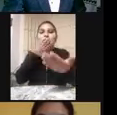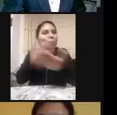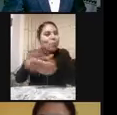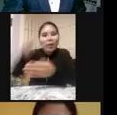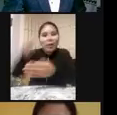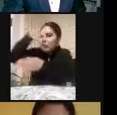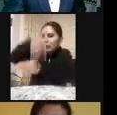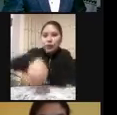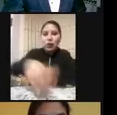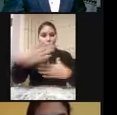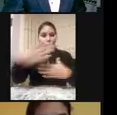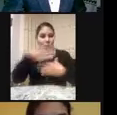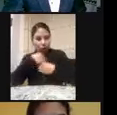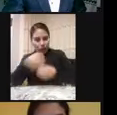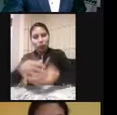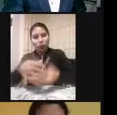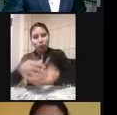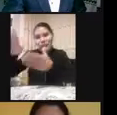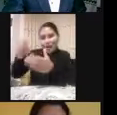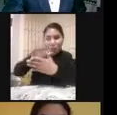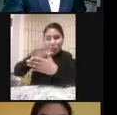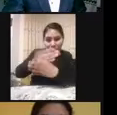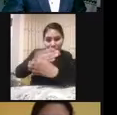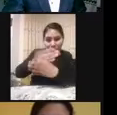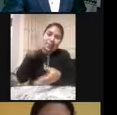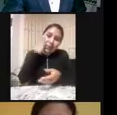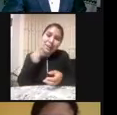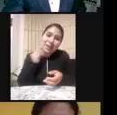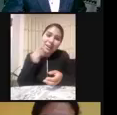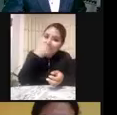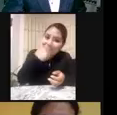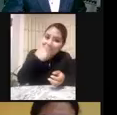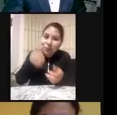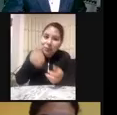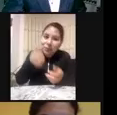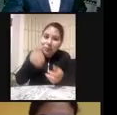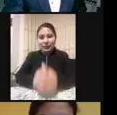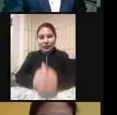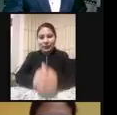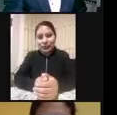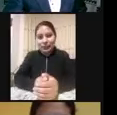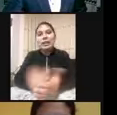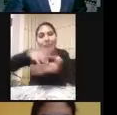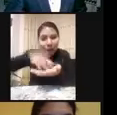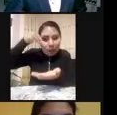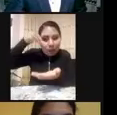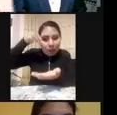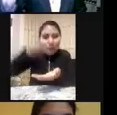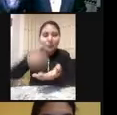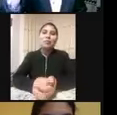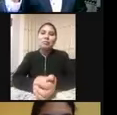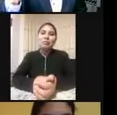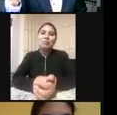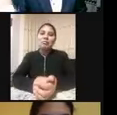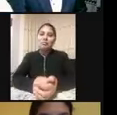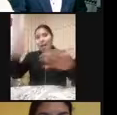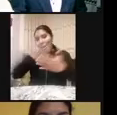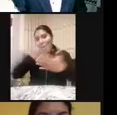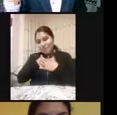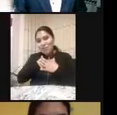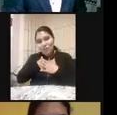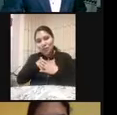gusto de compartir esta experiencia y aprender un poquito más del síndrome de Down. El gusto es nuestro, licenciada. El